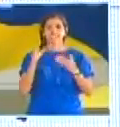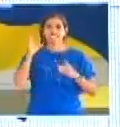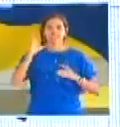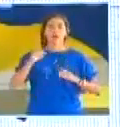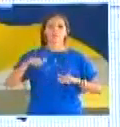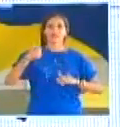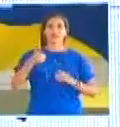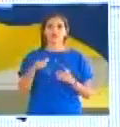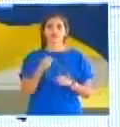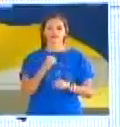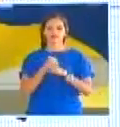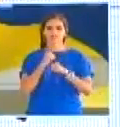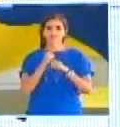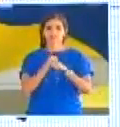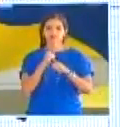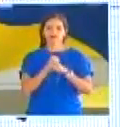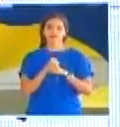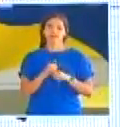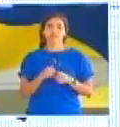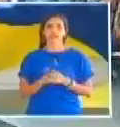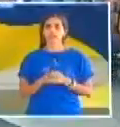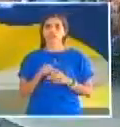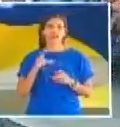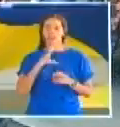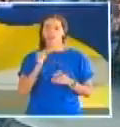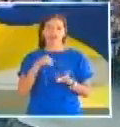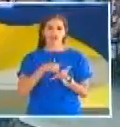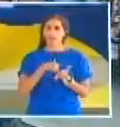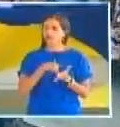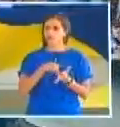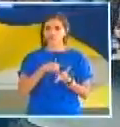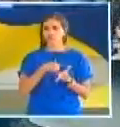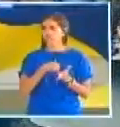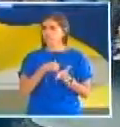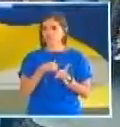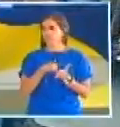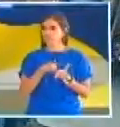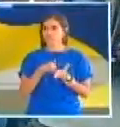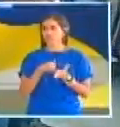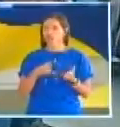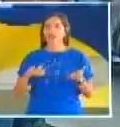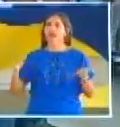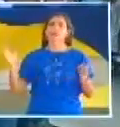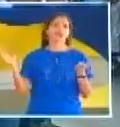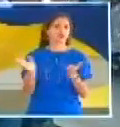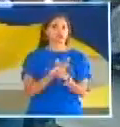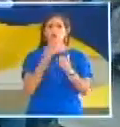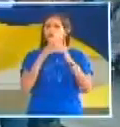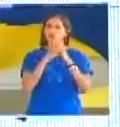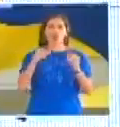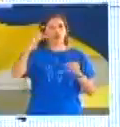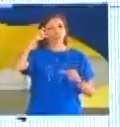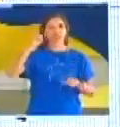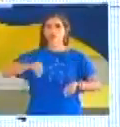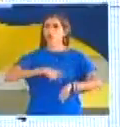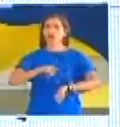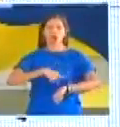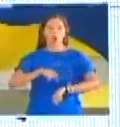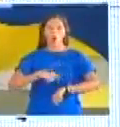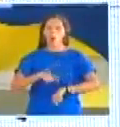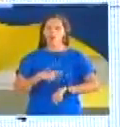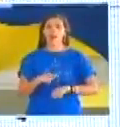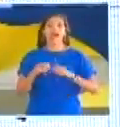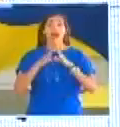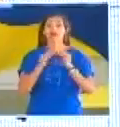gracias. Y miren, no hay que bajar la guardia. Hay que derrotarlos todos los días, a toda hora, compadre.